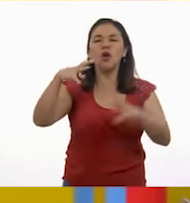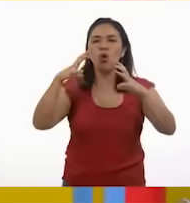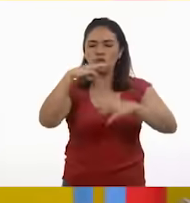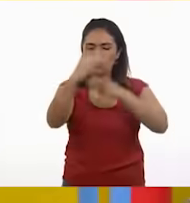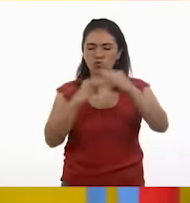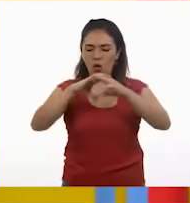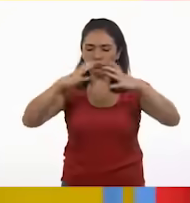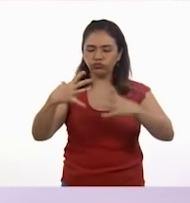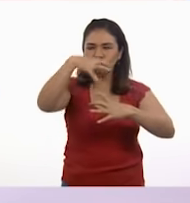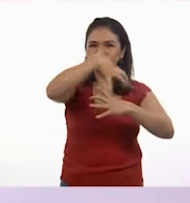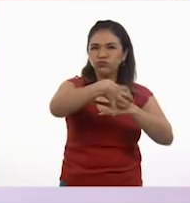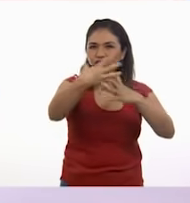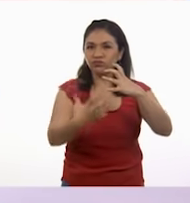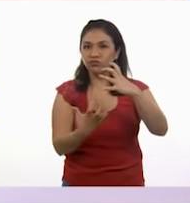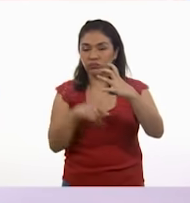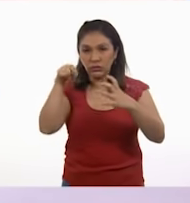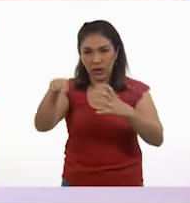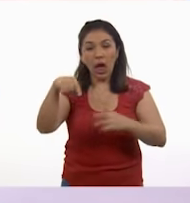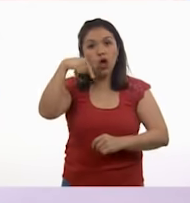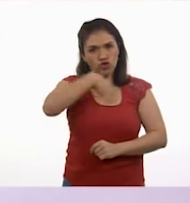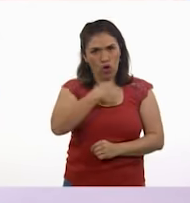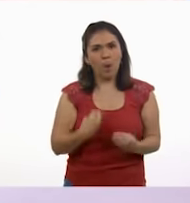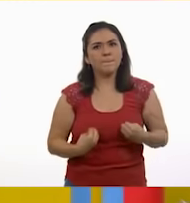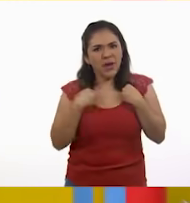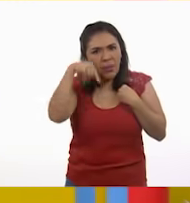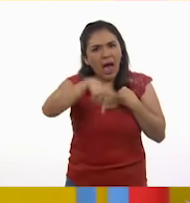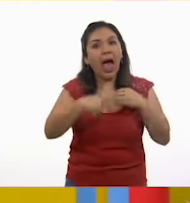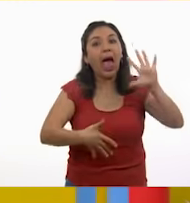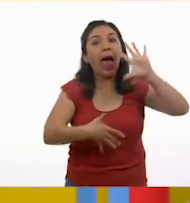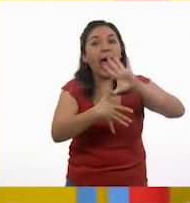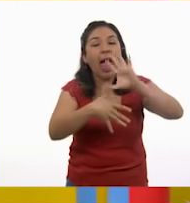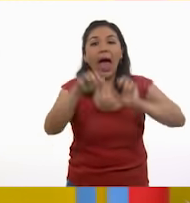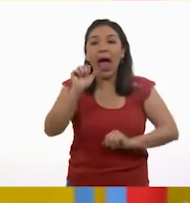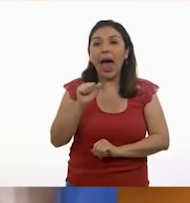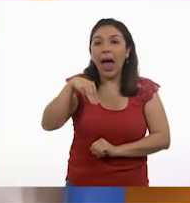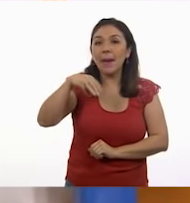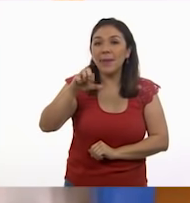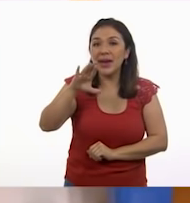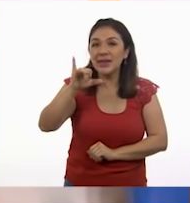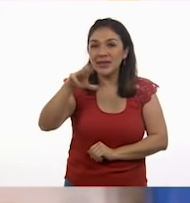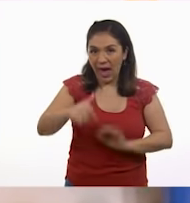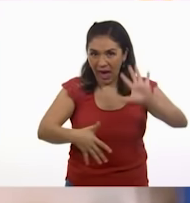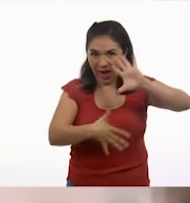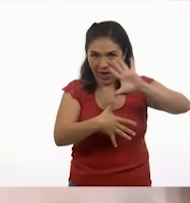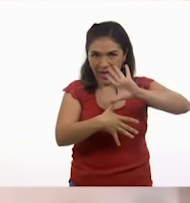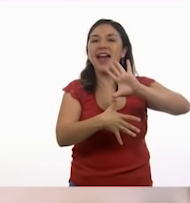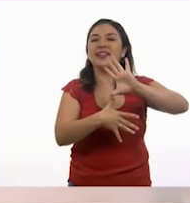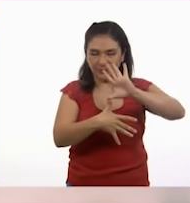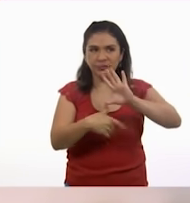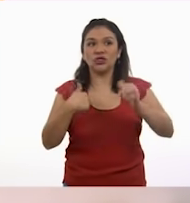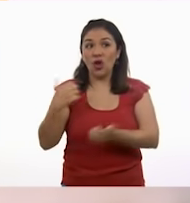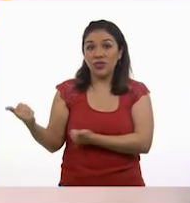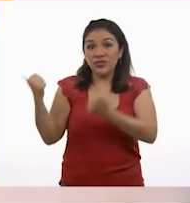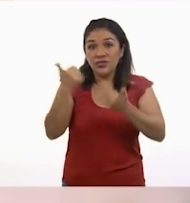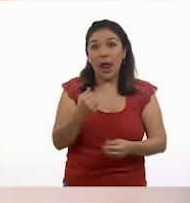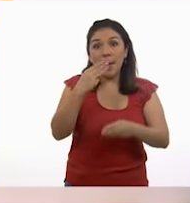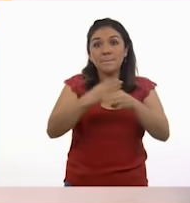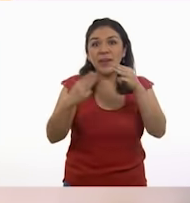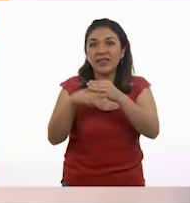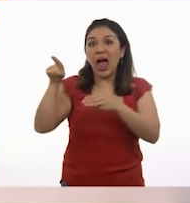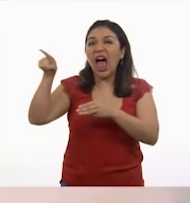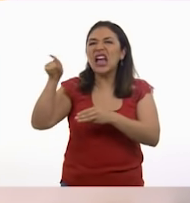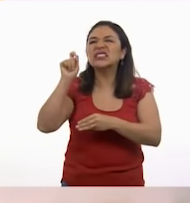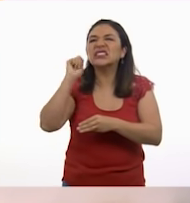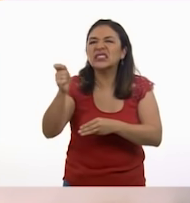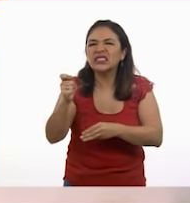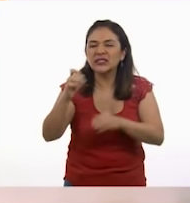continente nosotros en qué continente vivimos en américa en el continente americano me voy a apoyar de un material que se llama